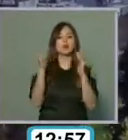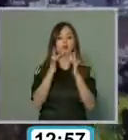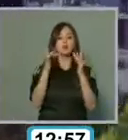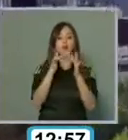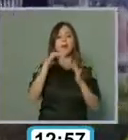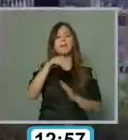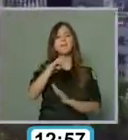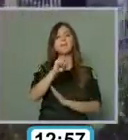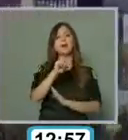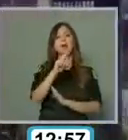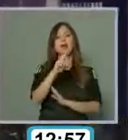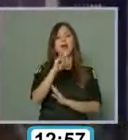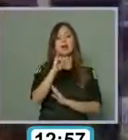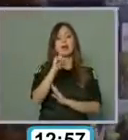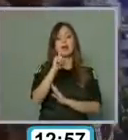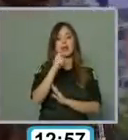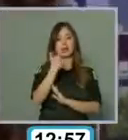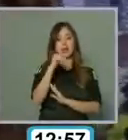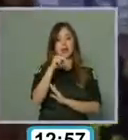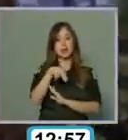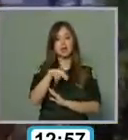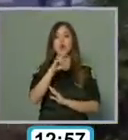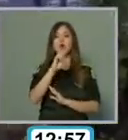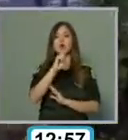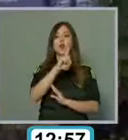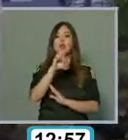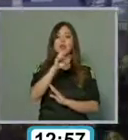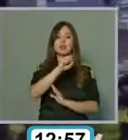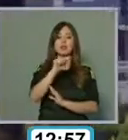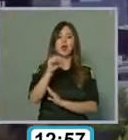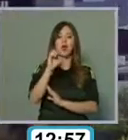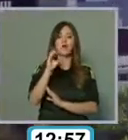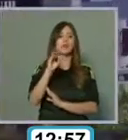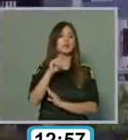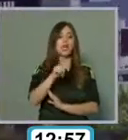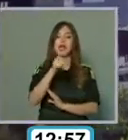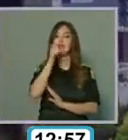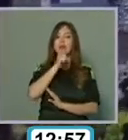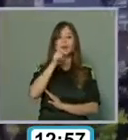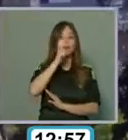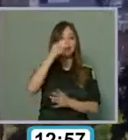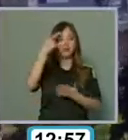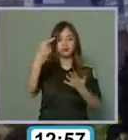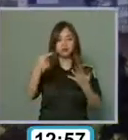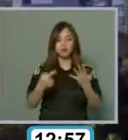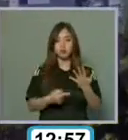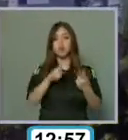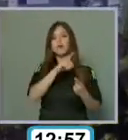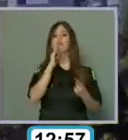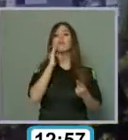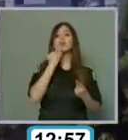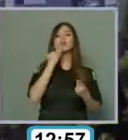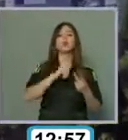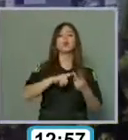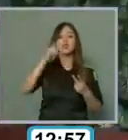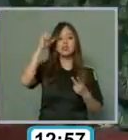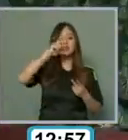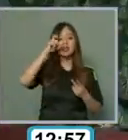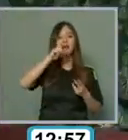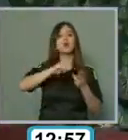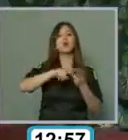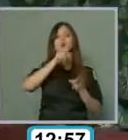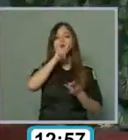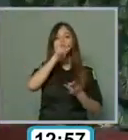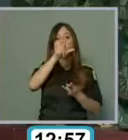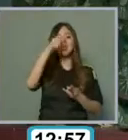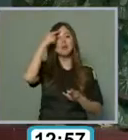dinos Odessa todas las Oficial. redes sociales, por favor. Soy Marilyn Odessa Oficial en todo. Ahí están apareciendo en pantalla Facebook, Instagram, en Así Twitter, es. en